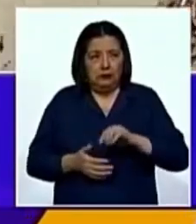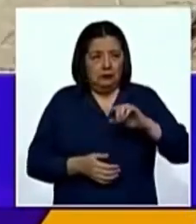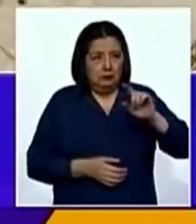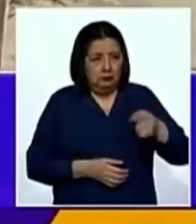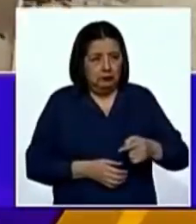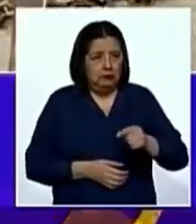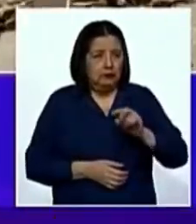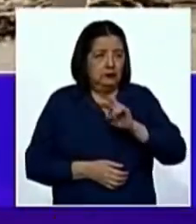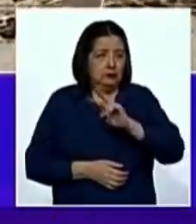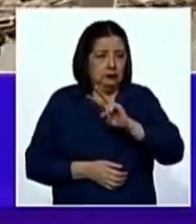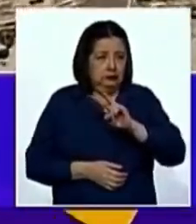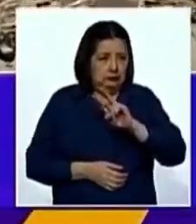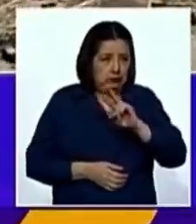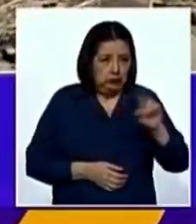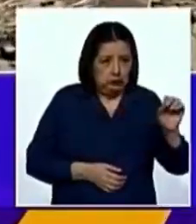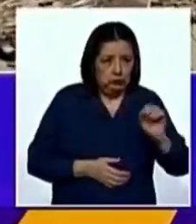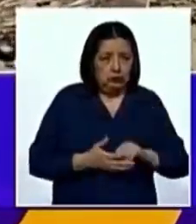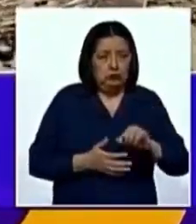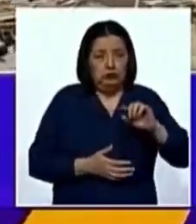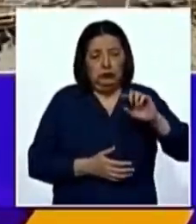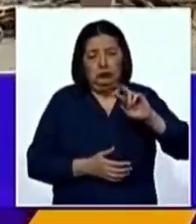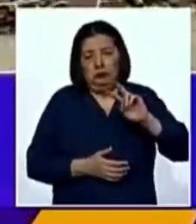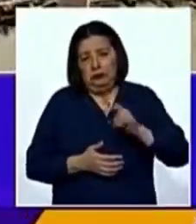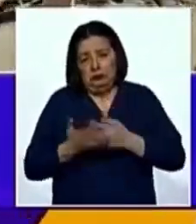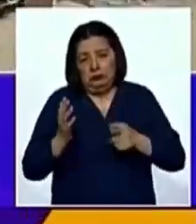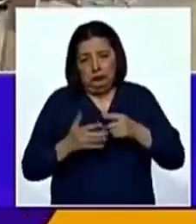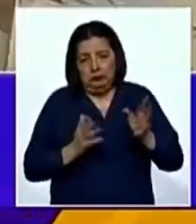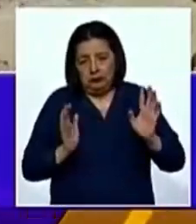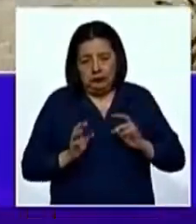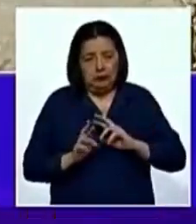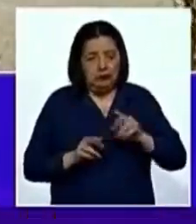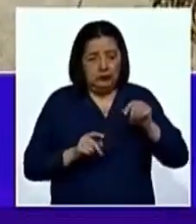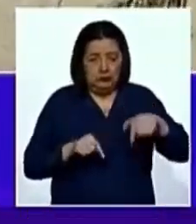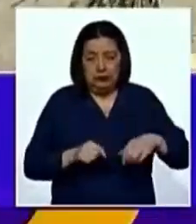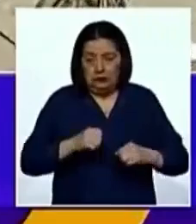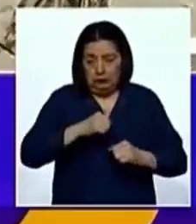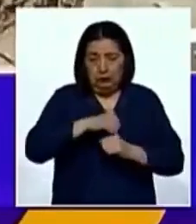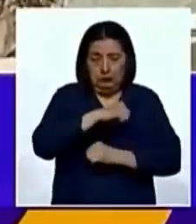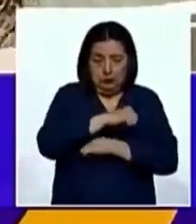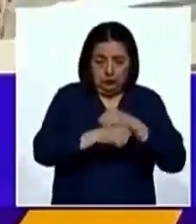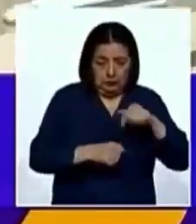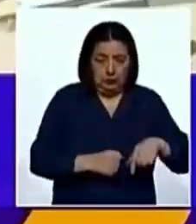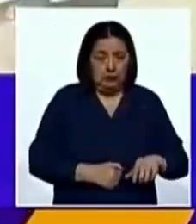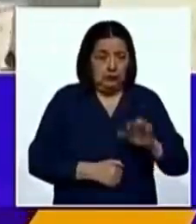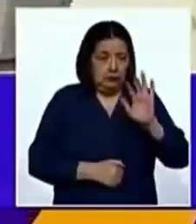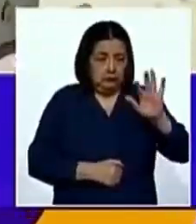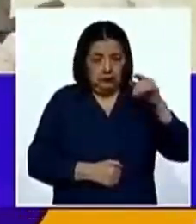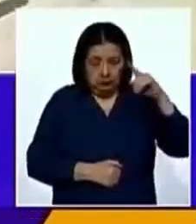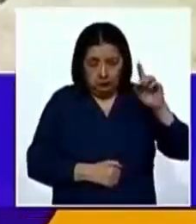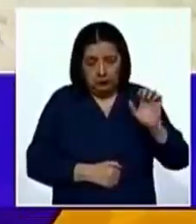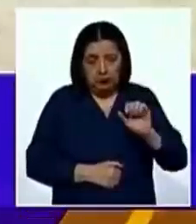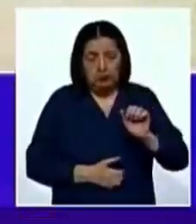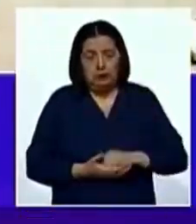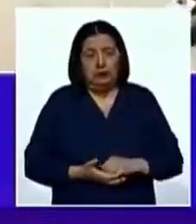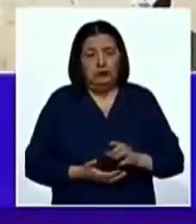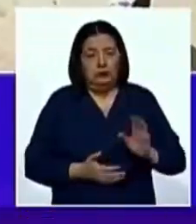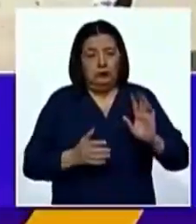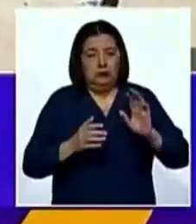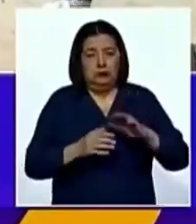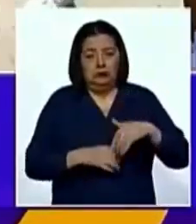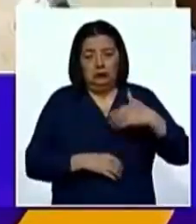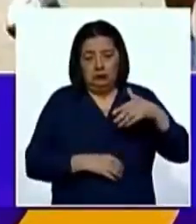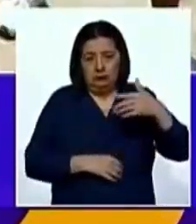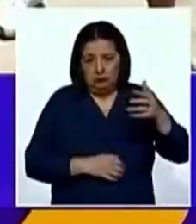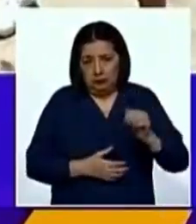1.200, 1.500 metros más para allá, para ambos márgenes del río Cañete. Es decir, este puente de 5 millones de soles, en las siguientes